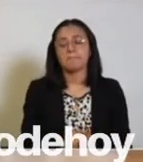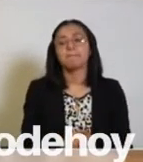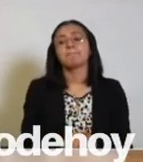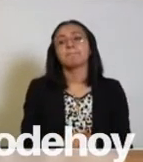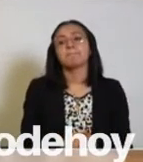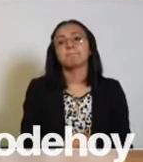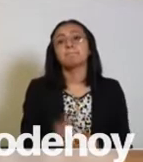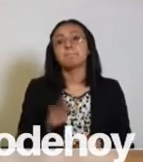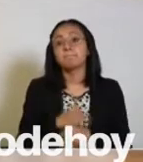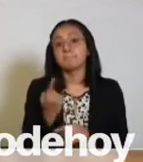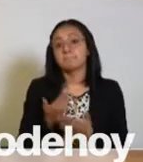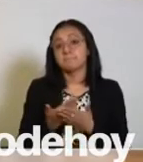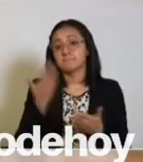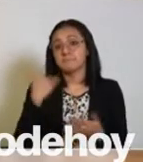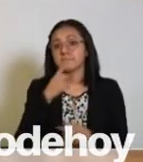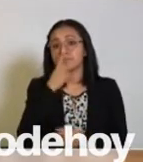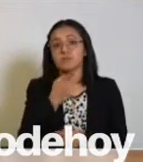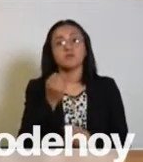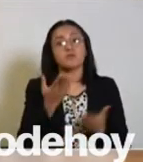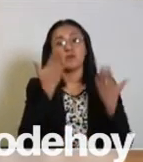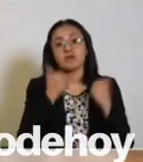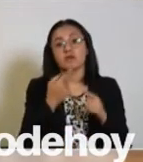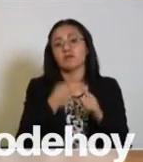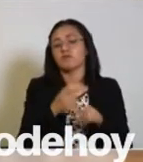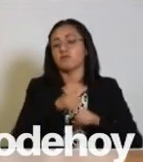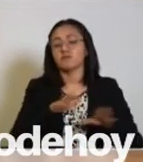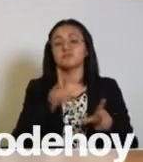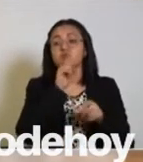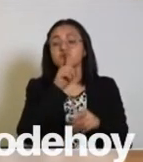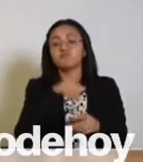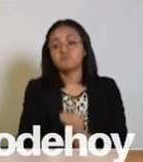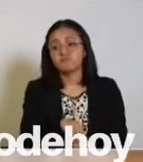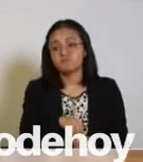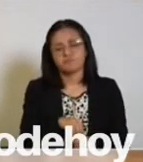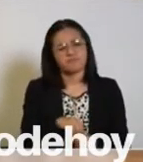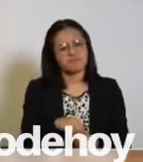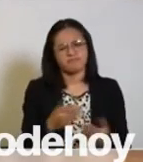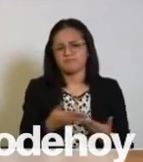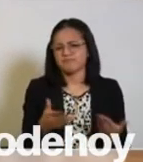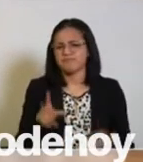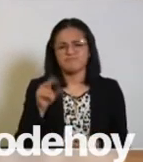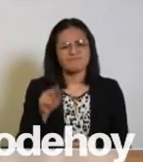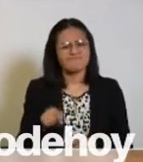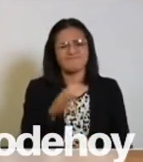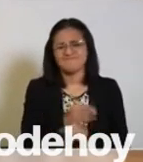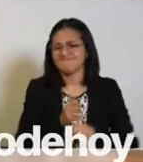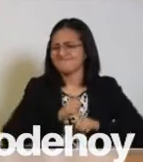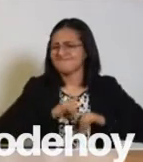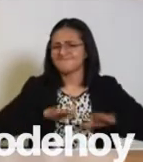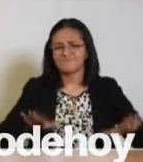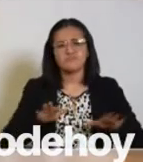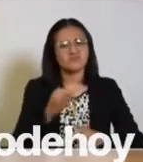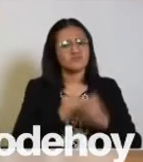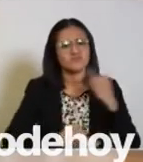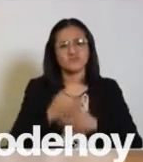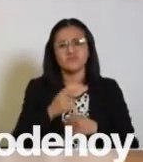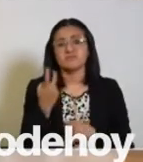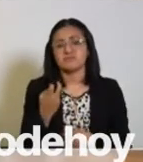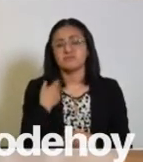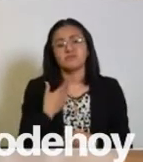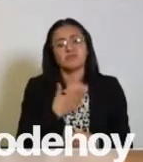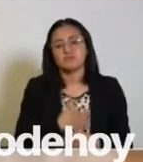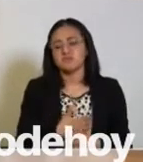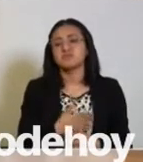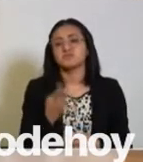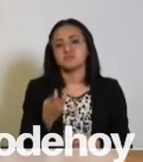se decía era que no había que informar no hay que informar y fue es parte de la